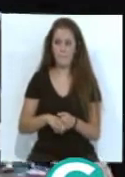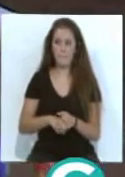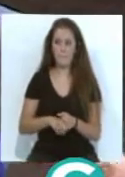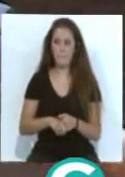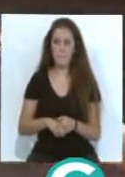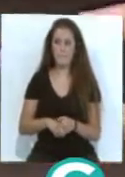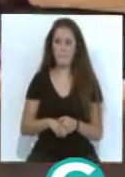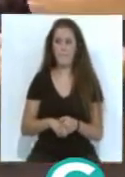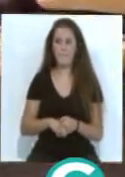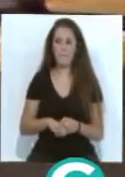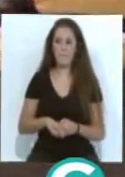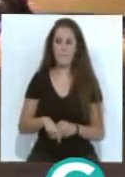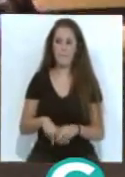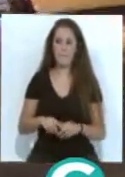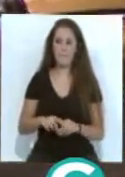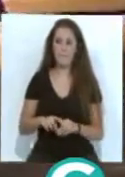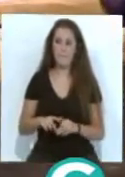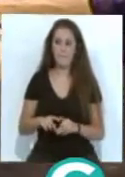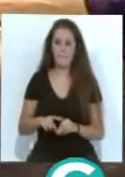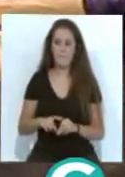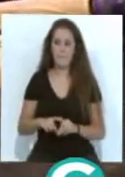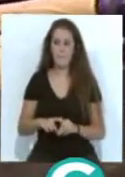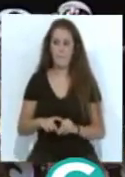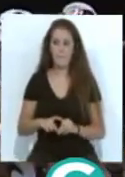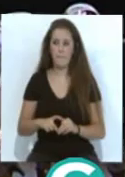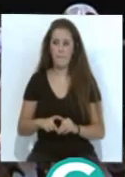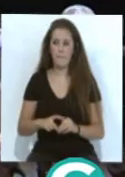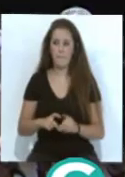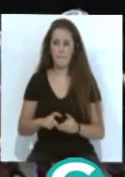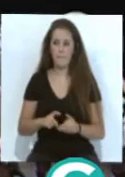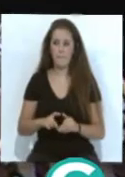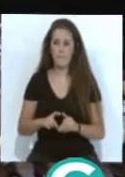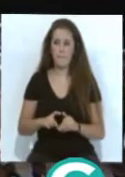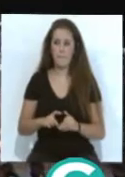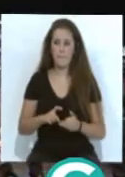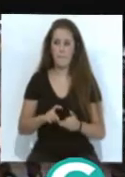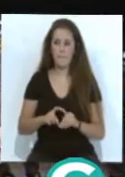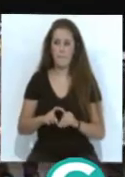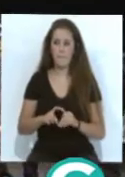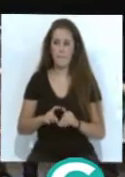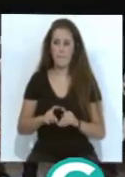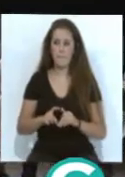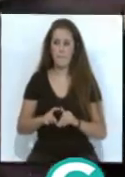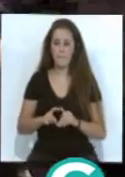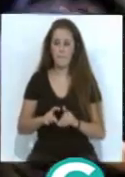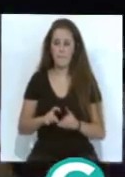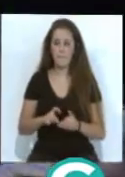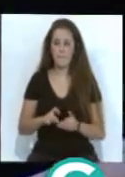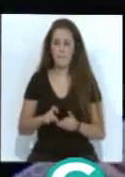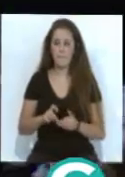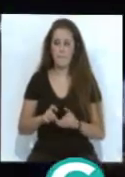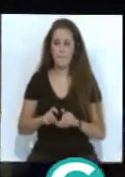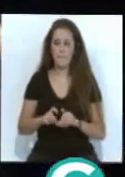explotación. Nos manifestamos los compañeros con pacifismo. Hasta que nos dio por